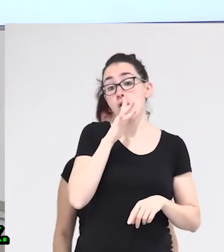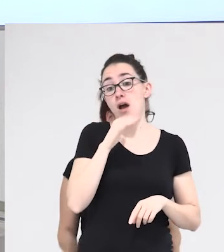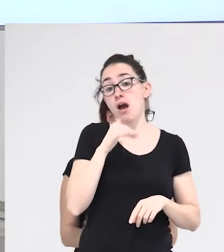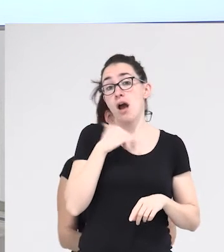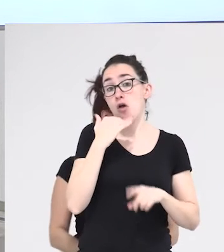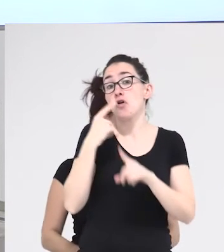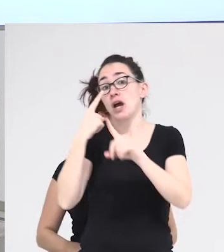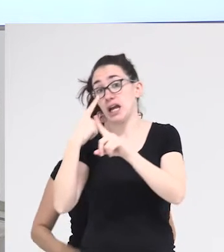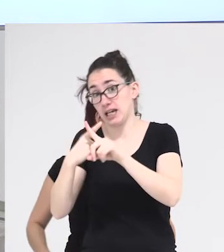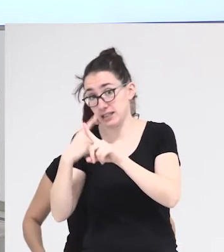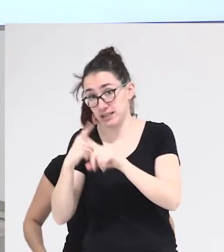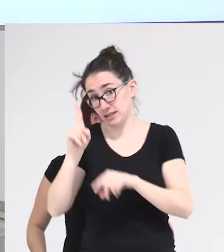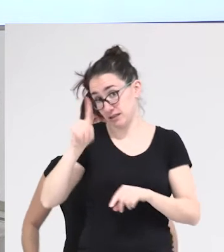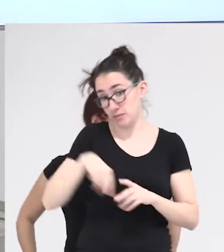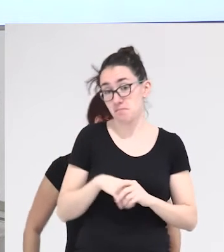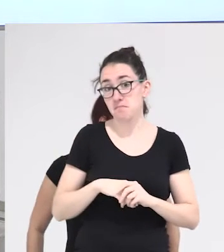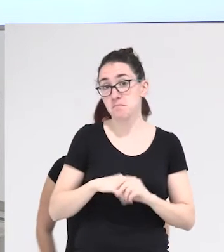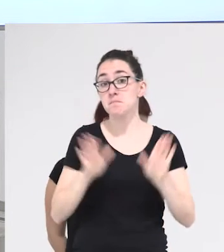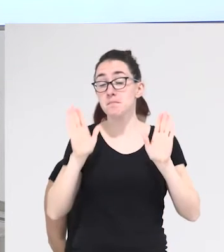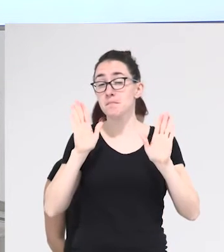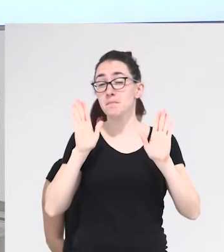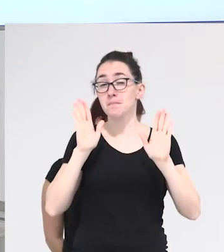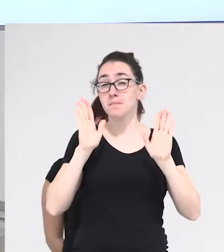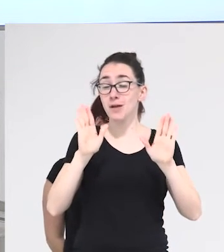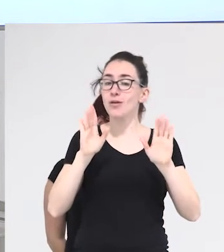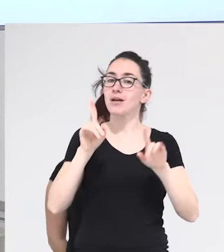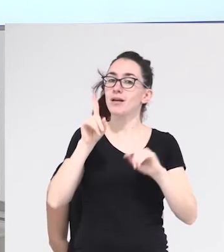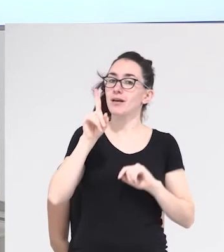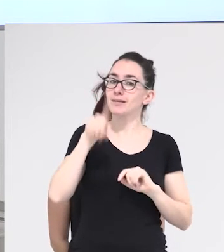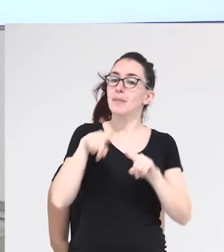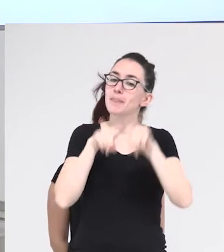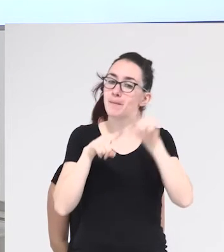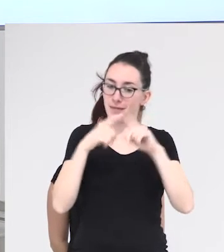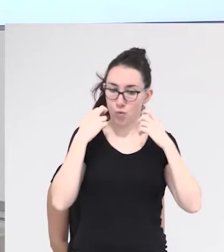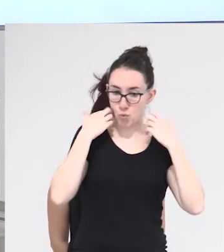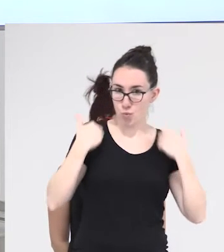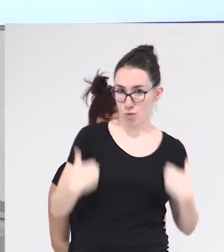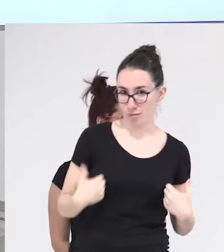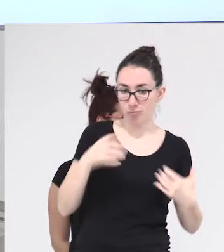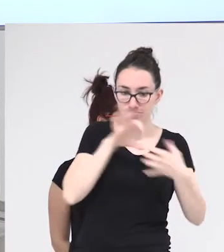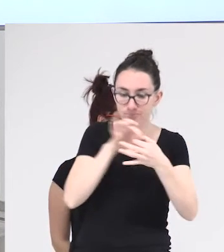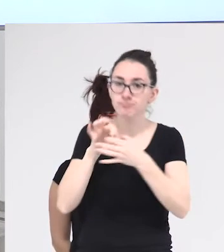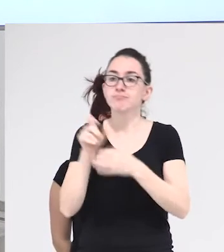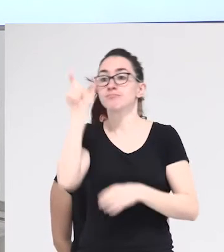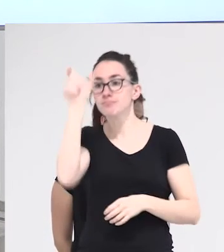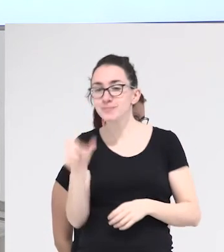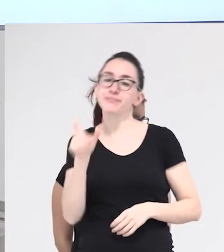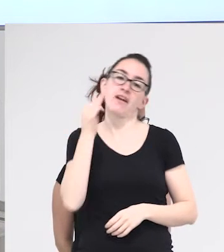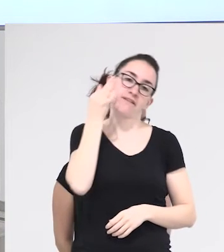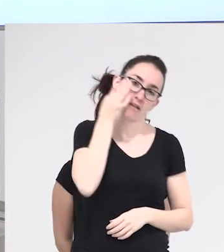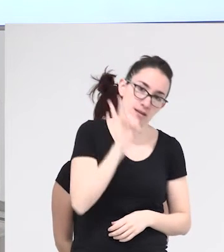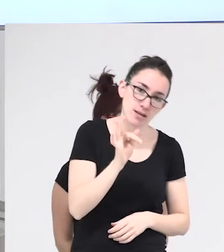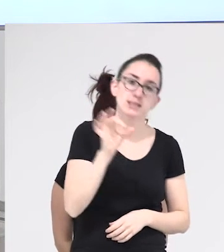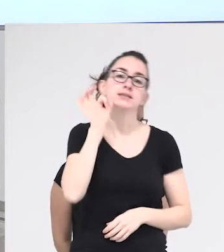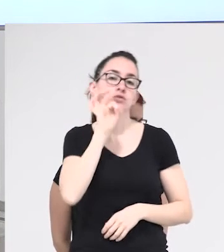tenemos algunas X, pero también es también en función de ese cuerpo francés de mitad del